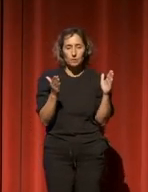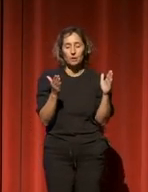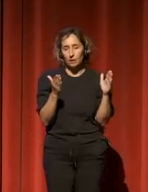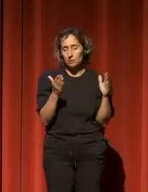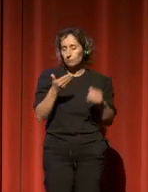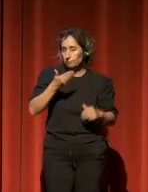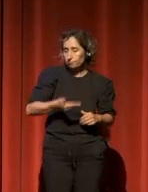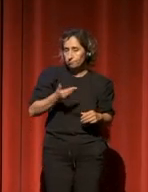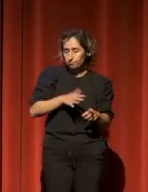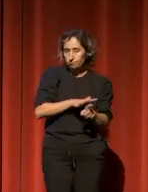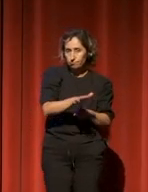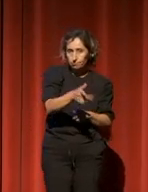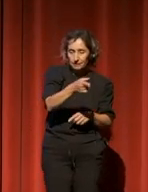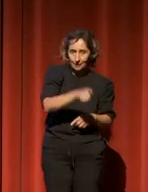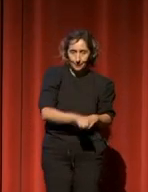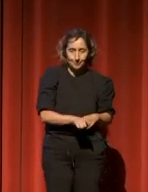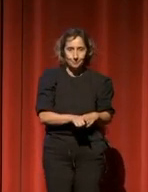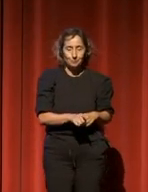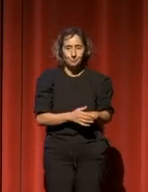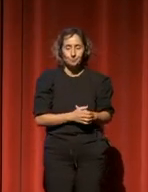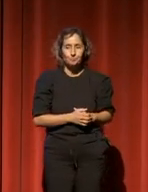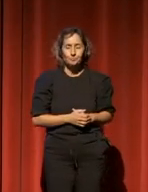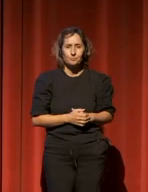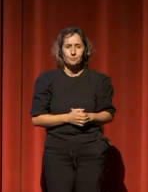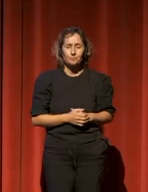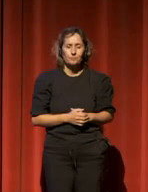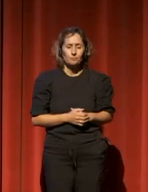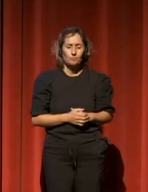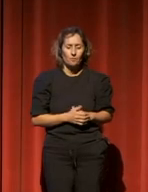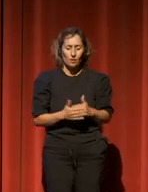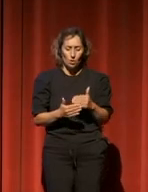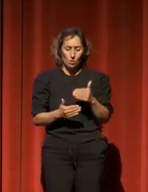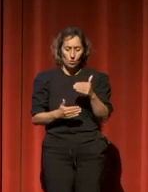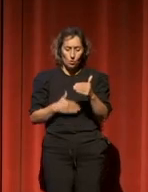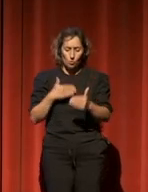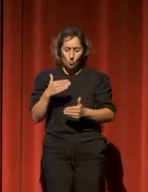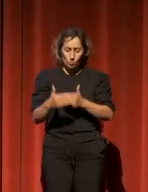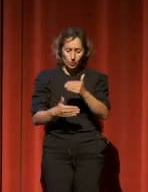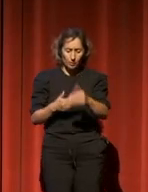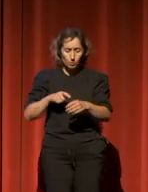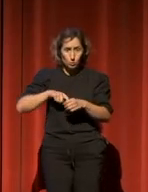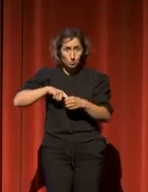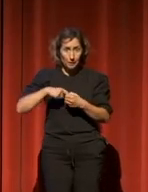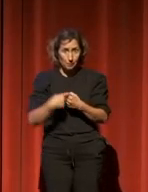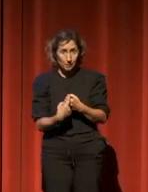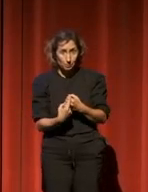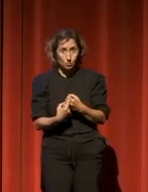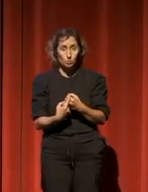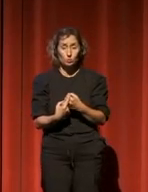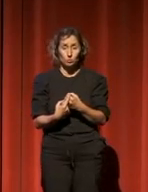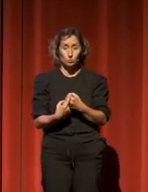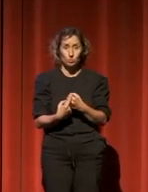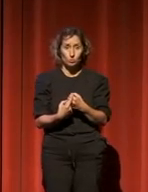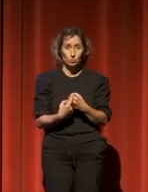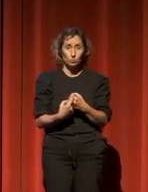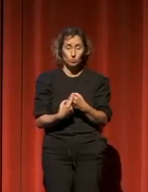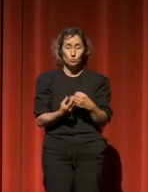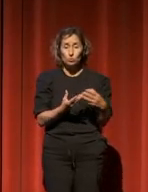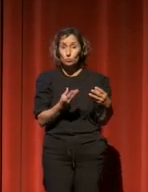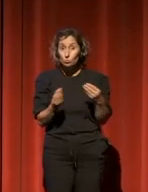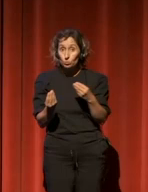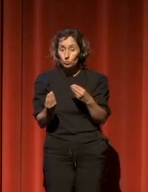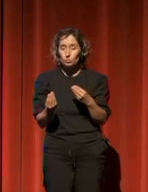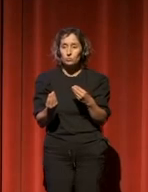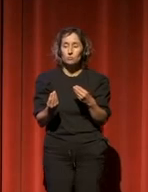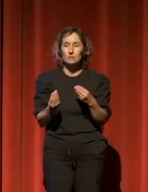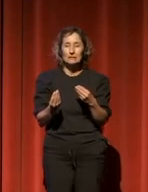Ah hay digamos muchas narraciones de procesos participativos o de prácticas participativas que señalan que